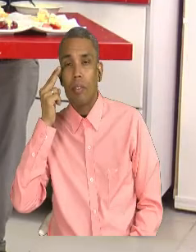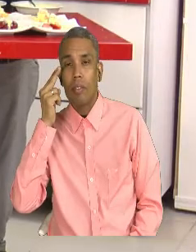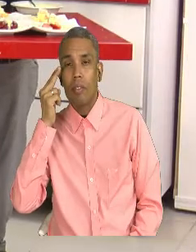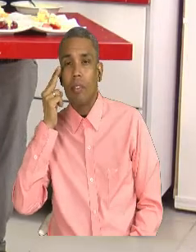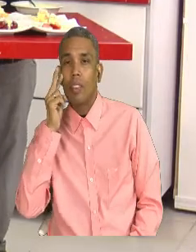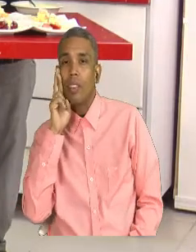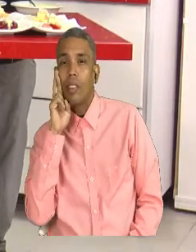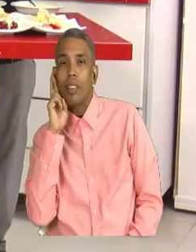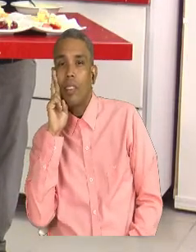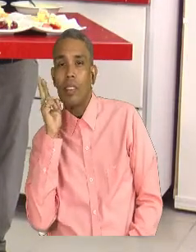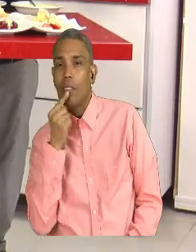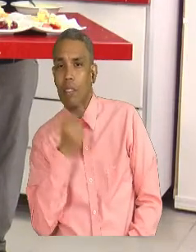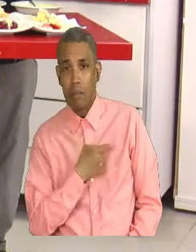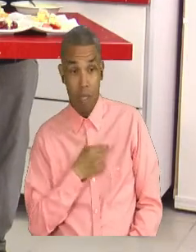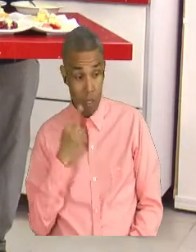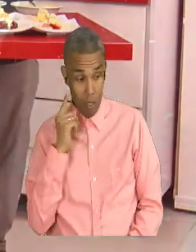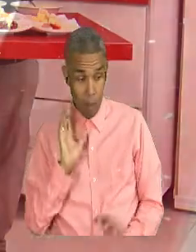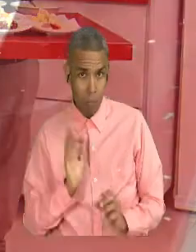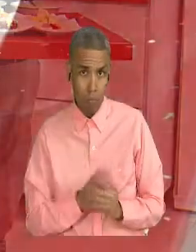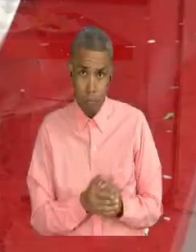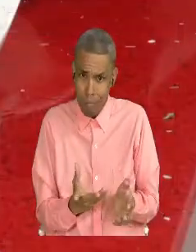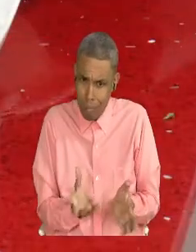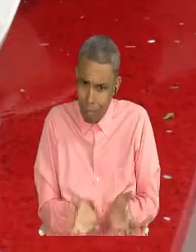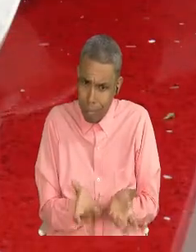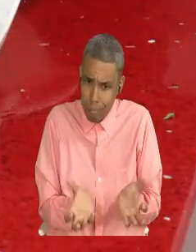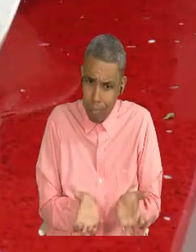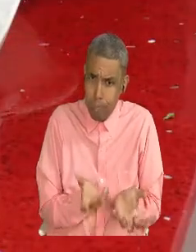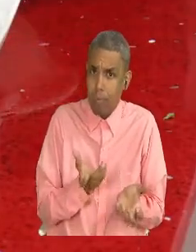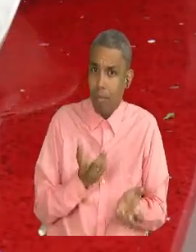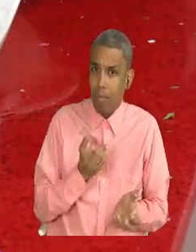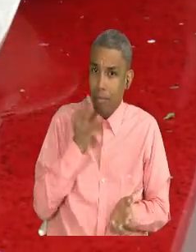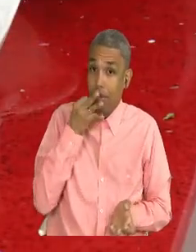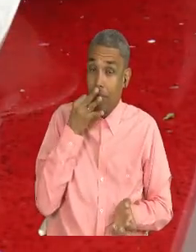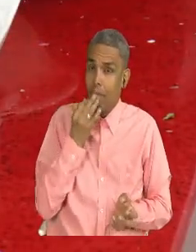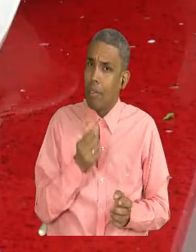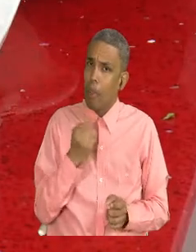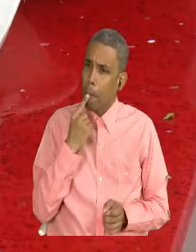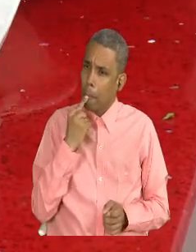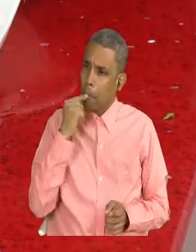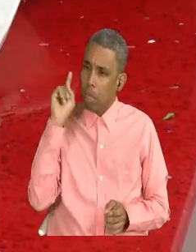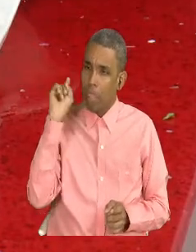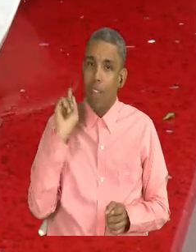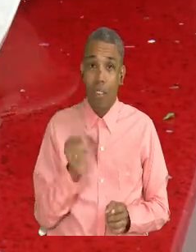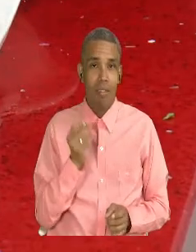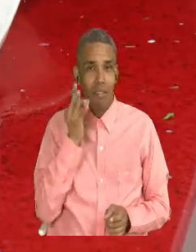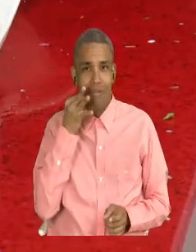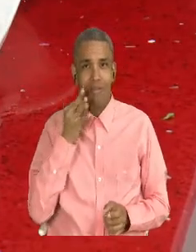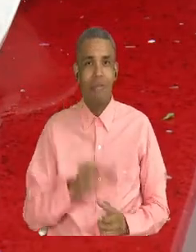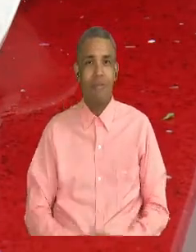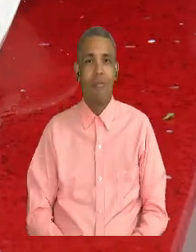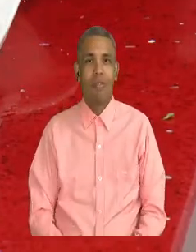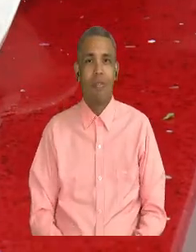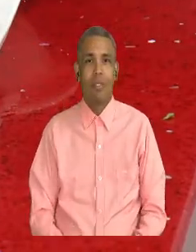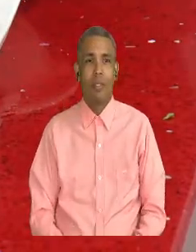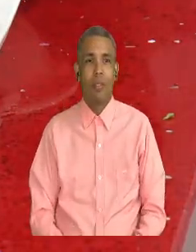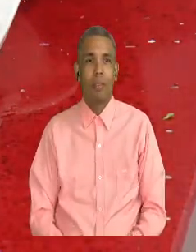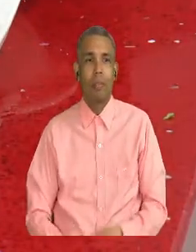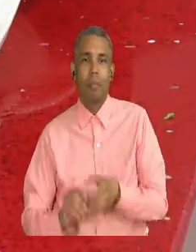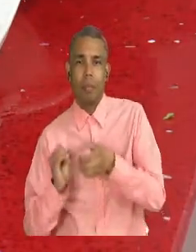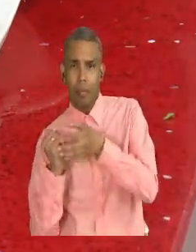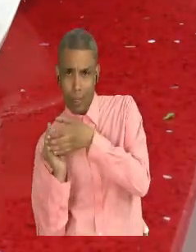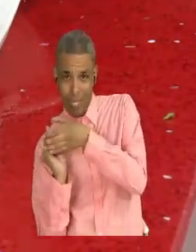pues, hacer algo diferente, ¿no? Aquí decoramos con las hierbitas que siempre me gusta que hayan. Ajá. Que se vea